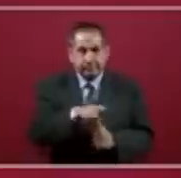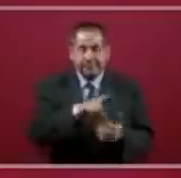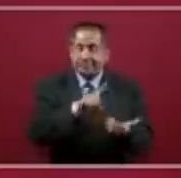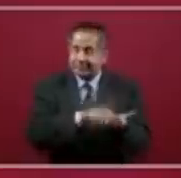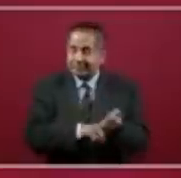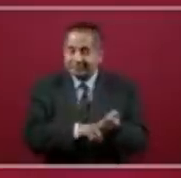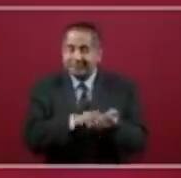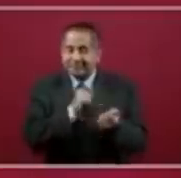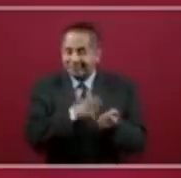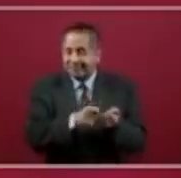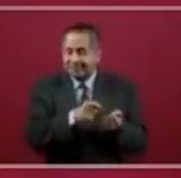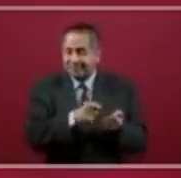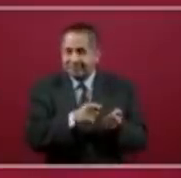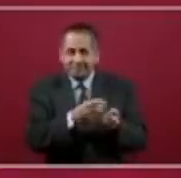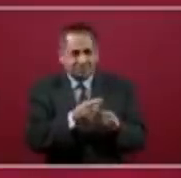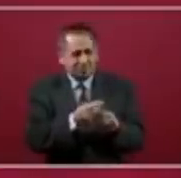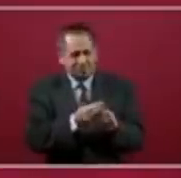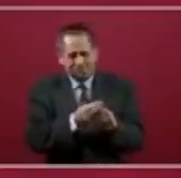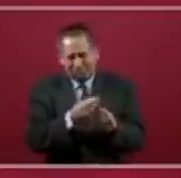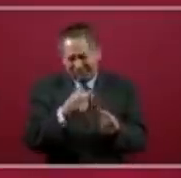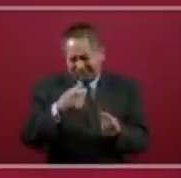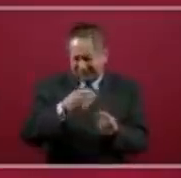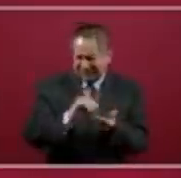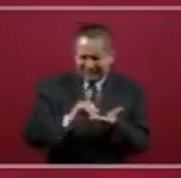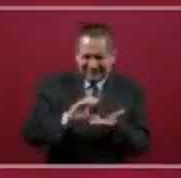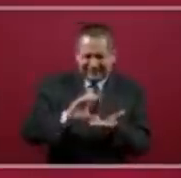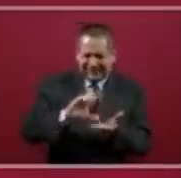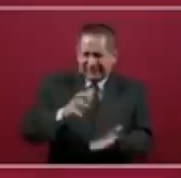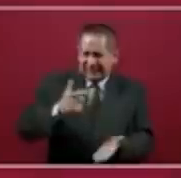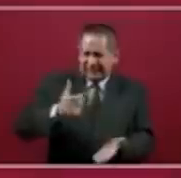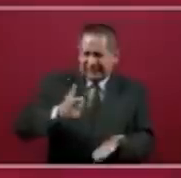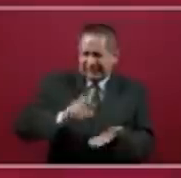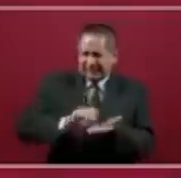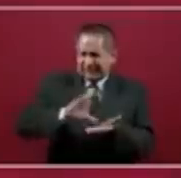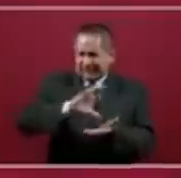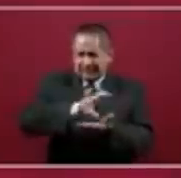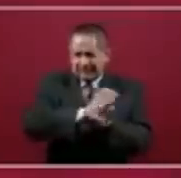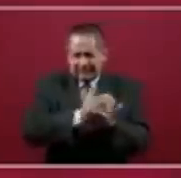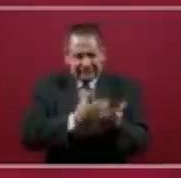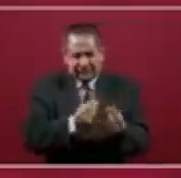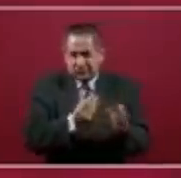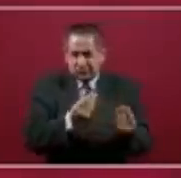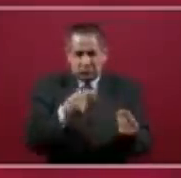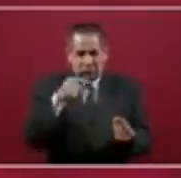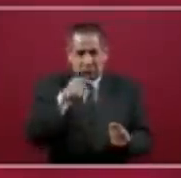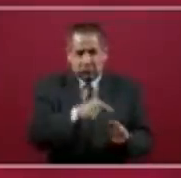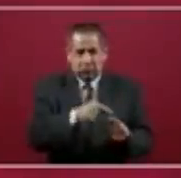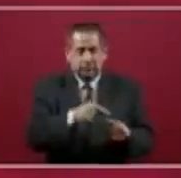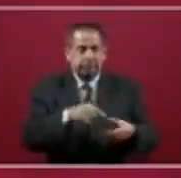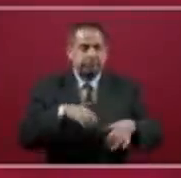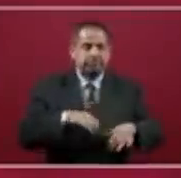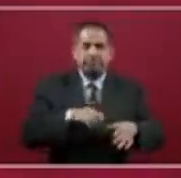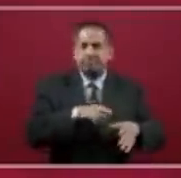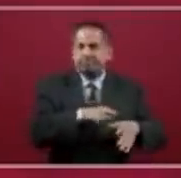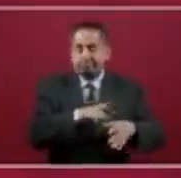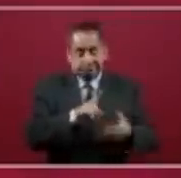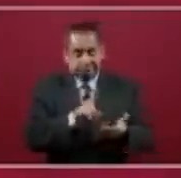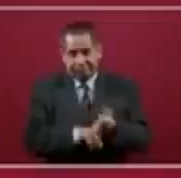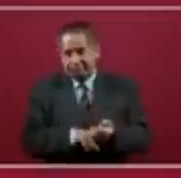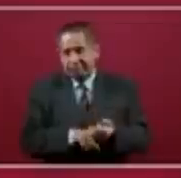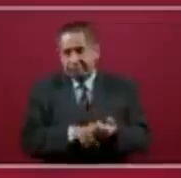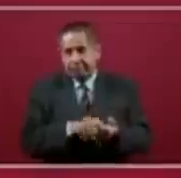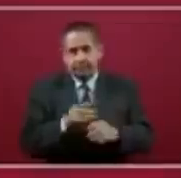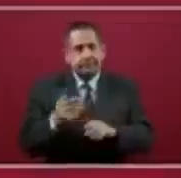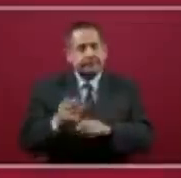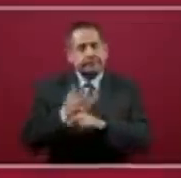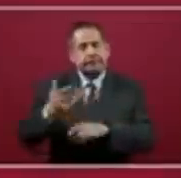operaciones de mucho dinero que se llevaron a cabo en la